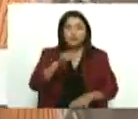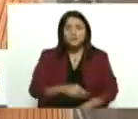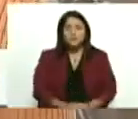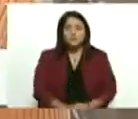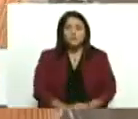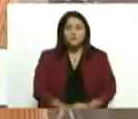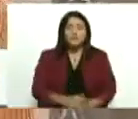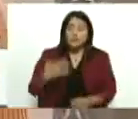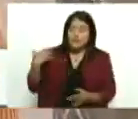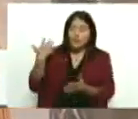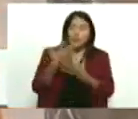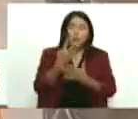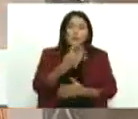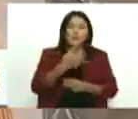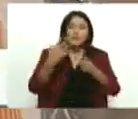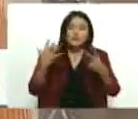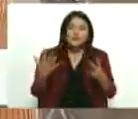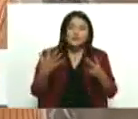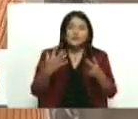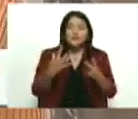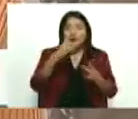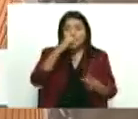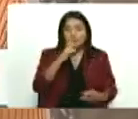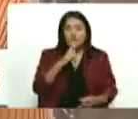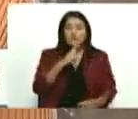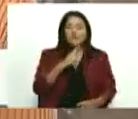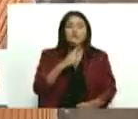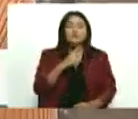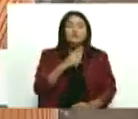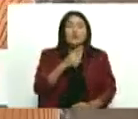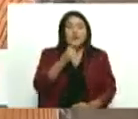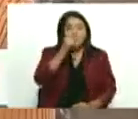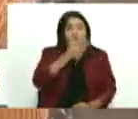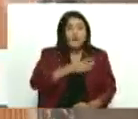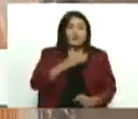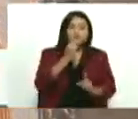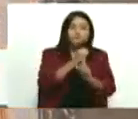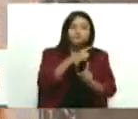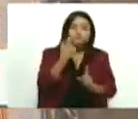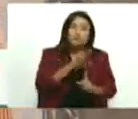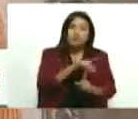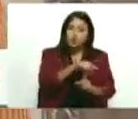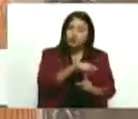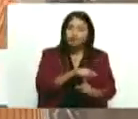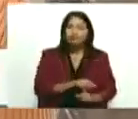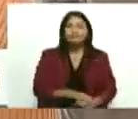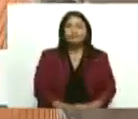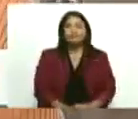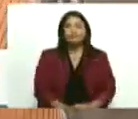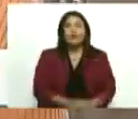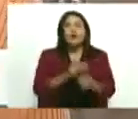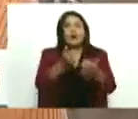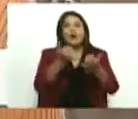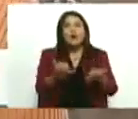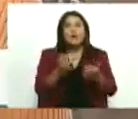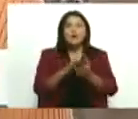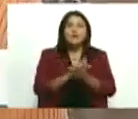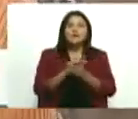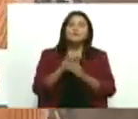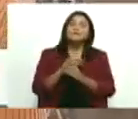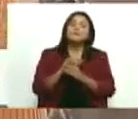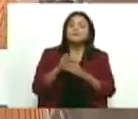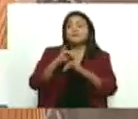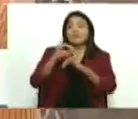que a 47 años del asesinato de Jorge Rodríguez, nosotros hoy podemos decir felizmente que el fascismo no